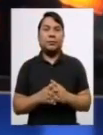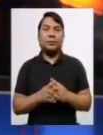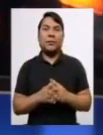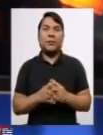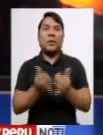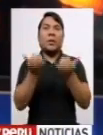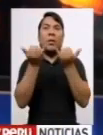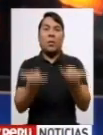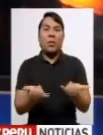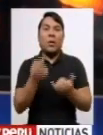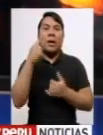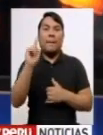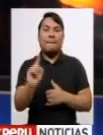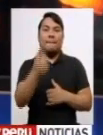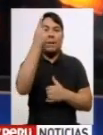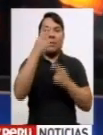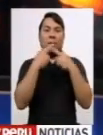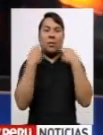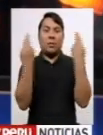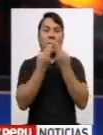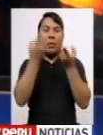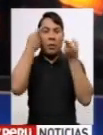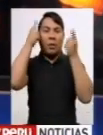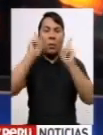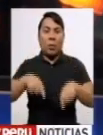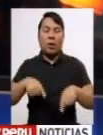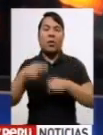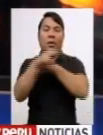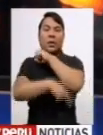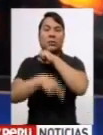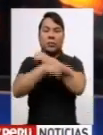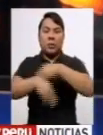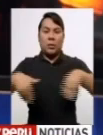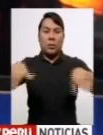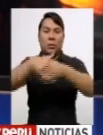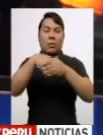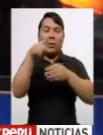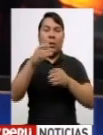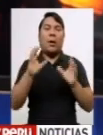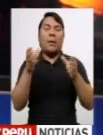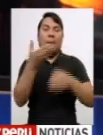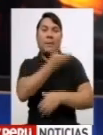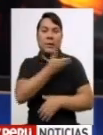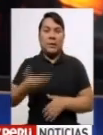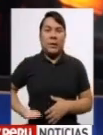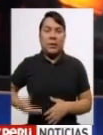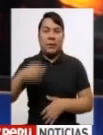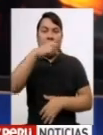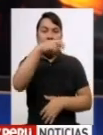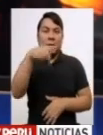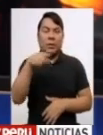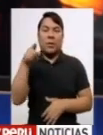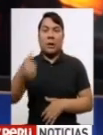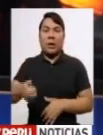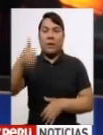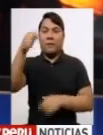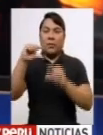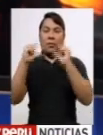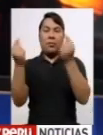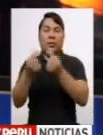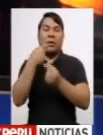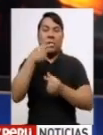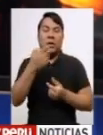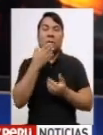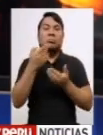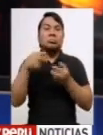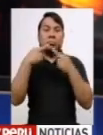Hoy se realizó la primera sesión del Acuerdo Nacional durante la gestión del presidente Pedro Pablo Kuczynski. El jefe del gabinete informó que la reunión fue